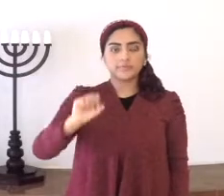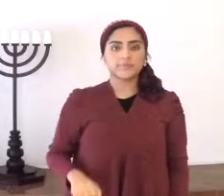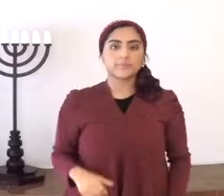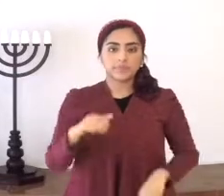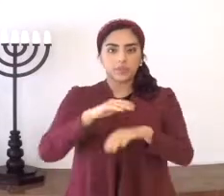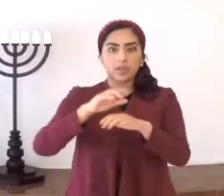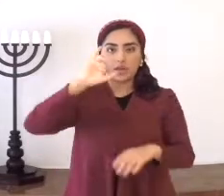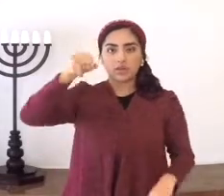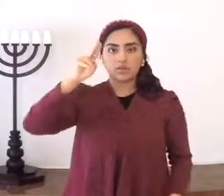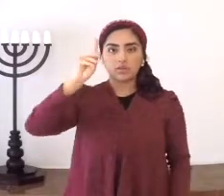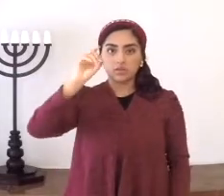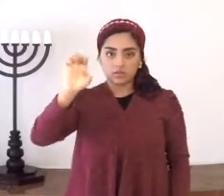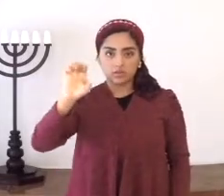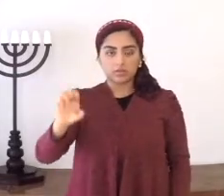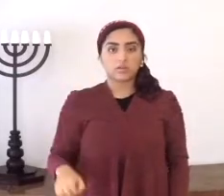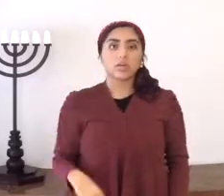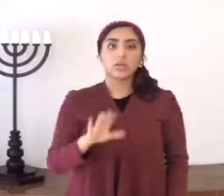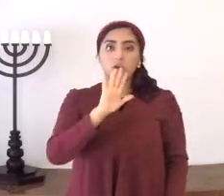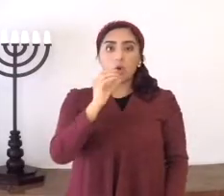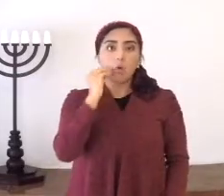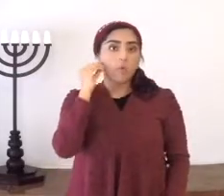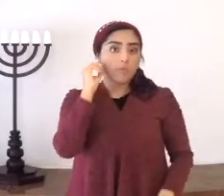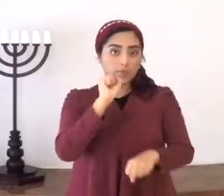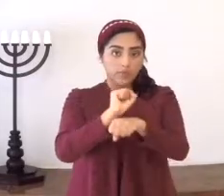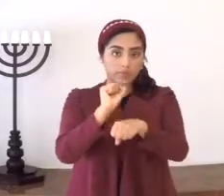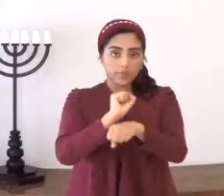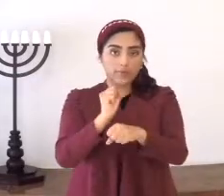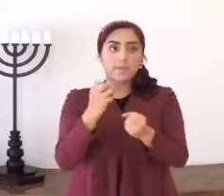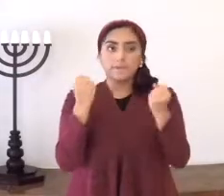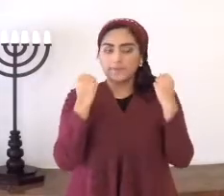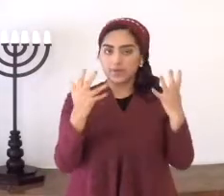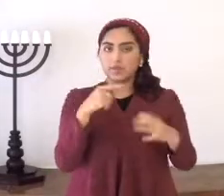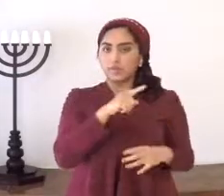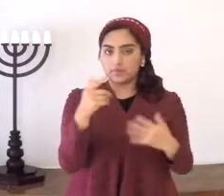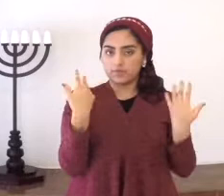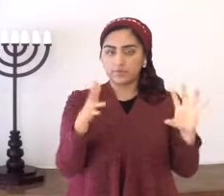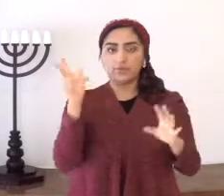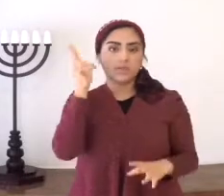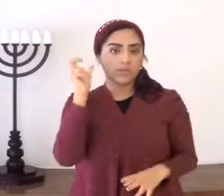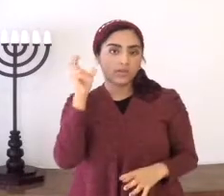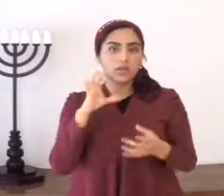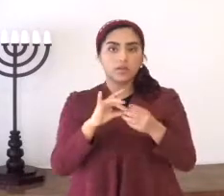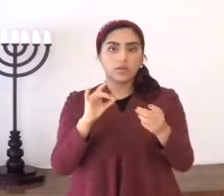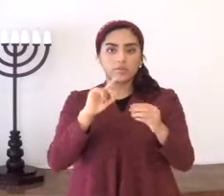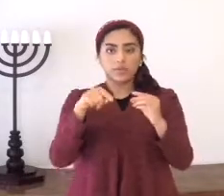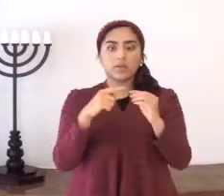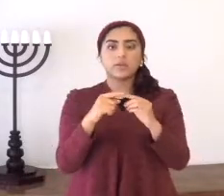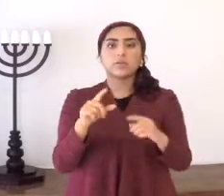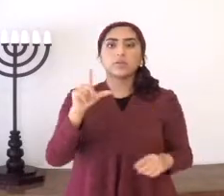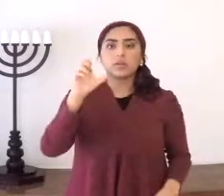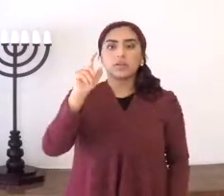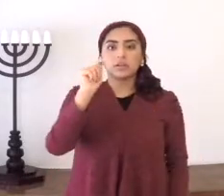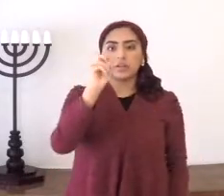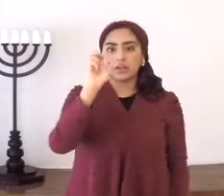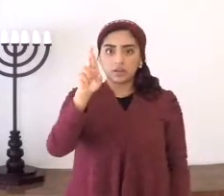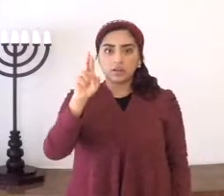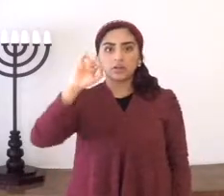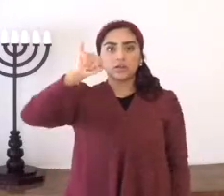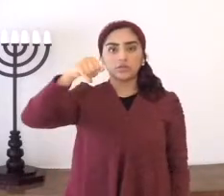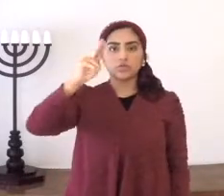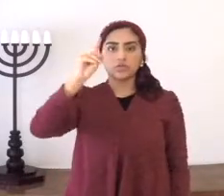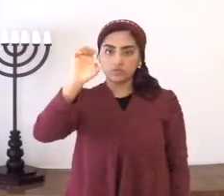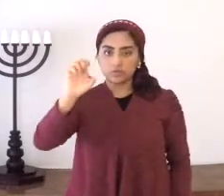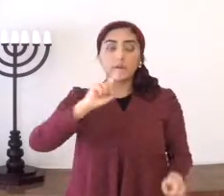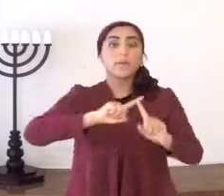Judas. A la carta de Judas, por cierto, les dejé de tarea, y sí, muchos ya lo escucharon, la carta de Judas, que está